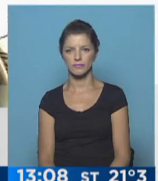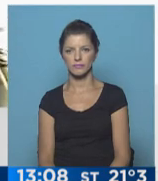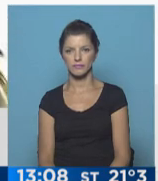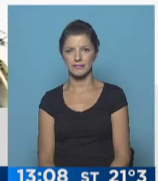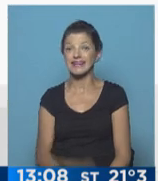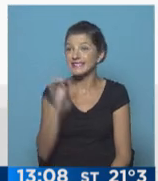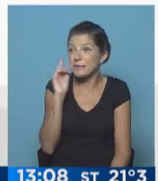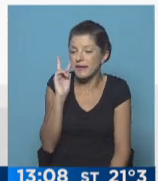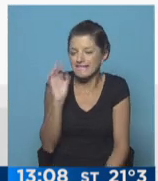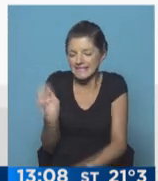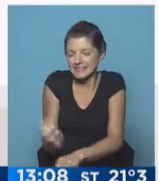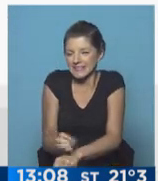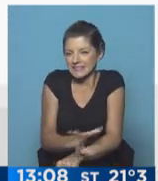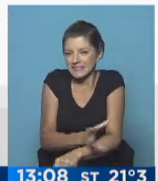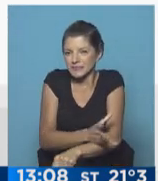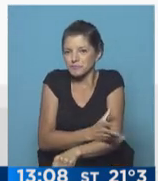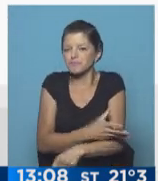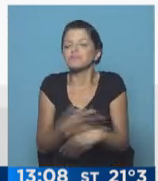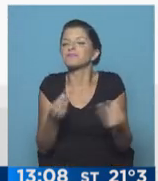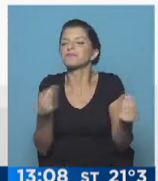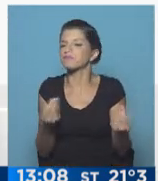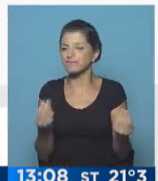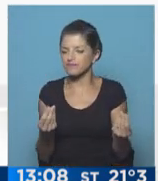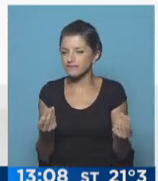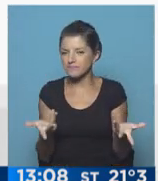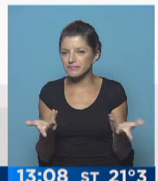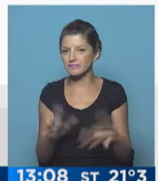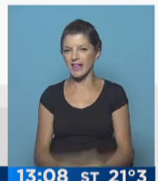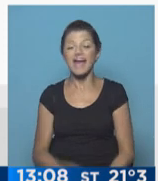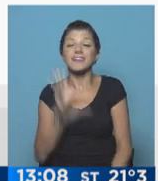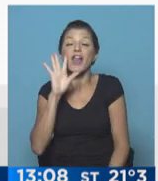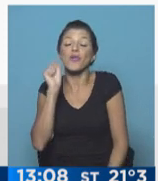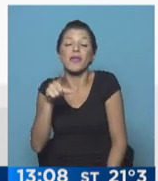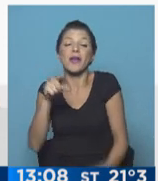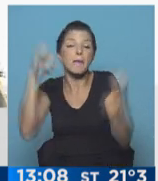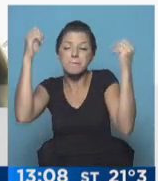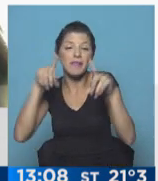Esto es una emoción terrible porque son de las maravillas del mundo.